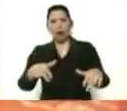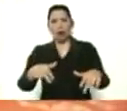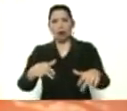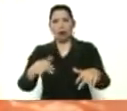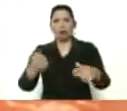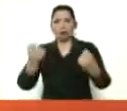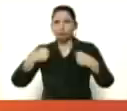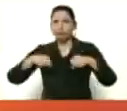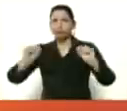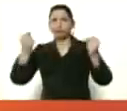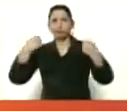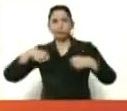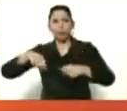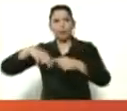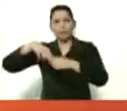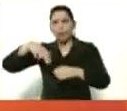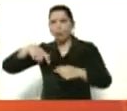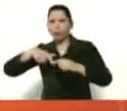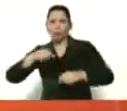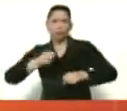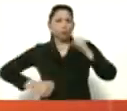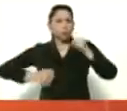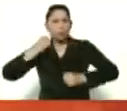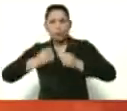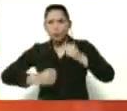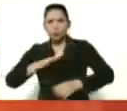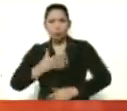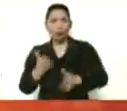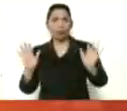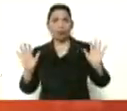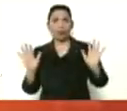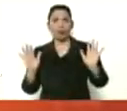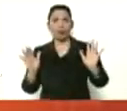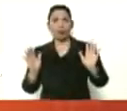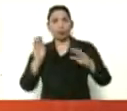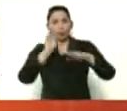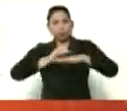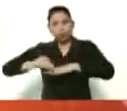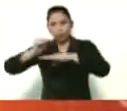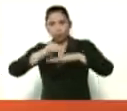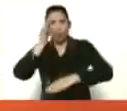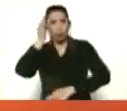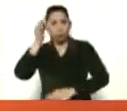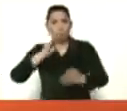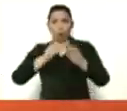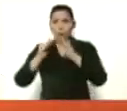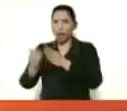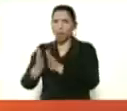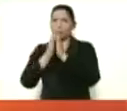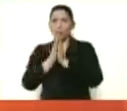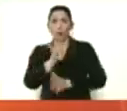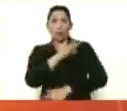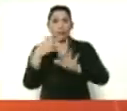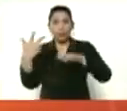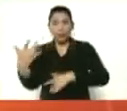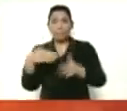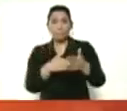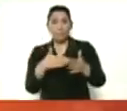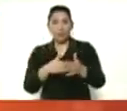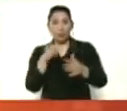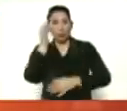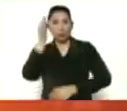las piernas, a echar una carrerita. Le pido al Consejo Comunal, oído a los 43.000 consejos comunales del